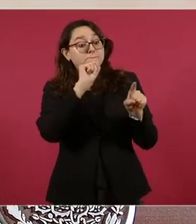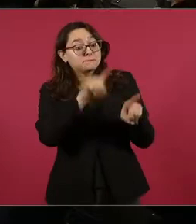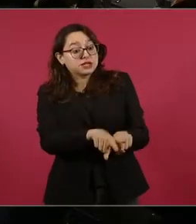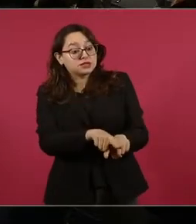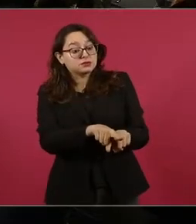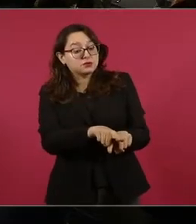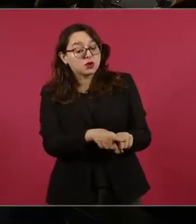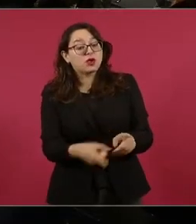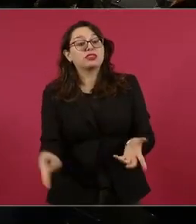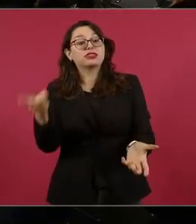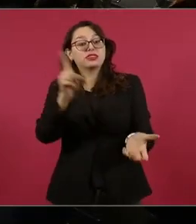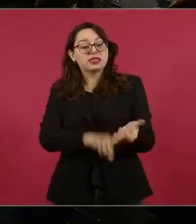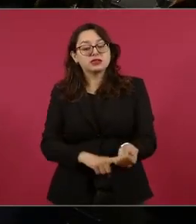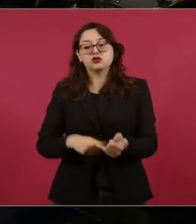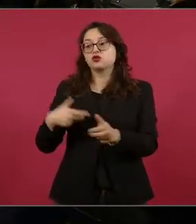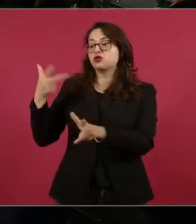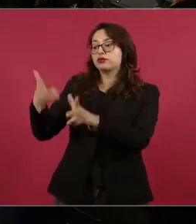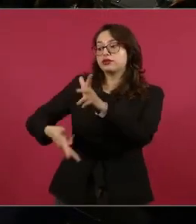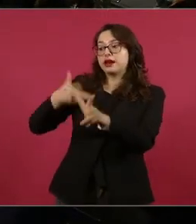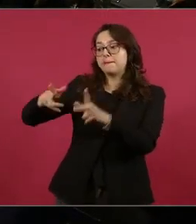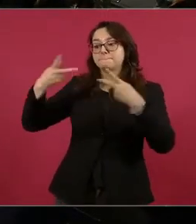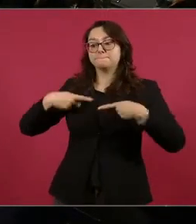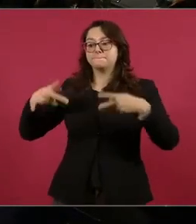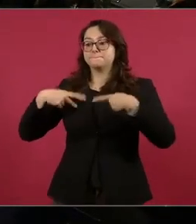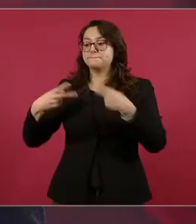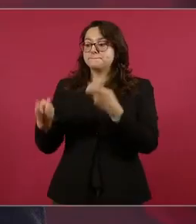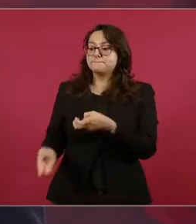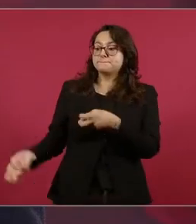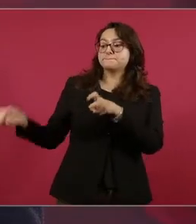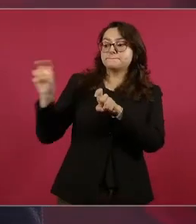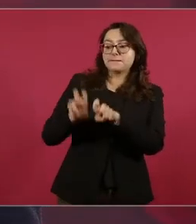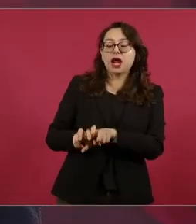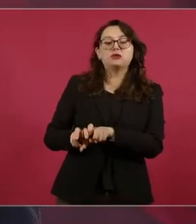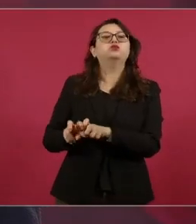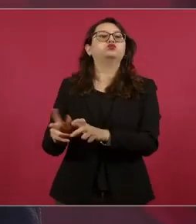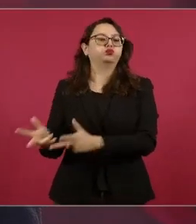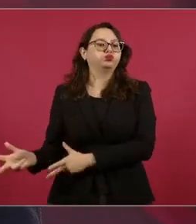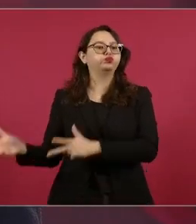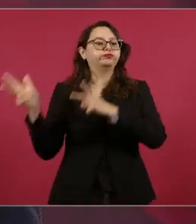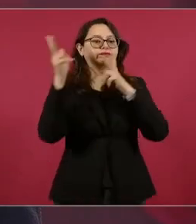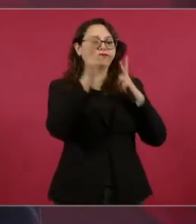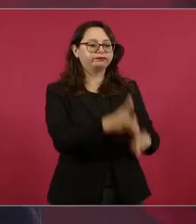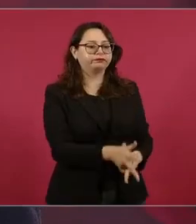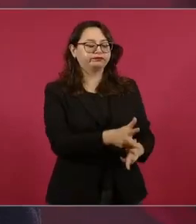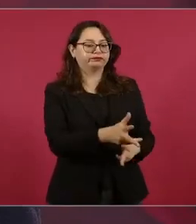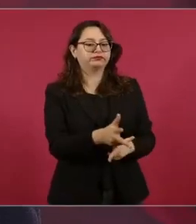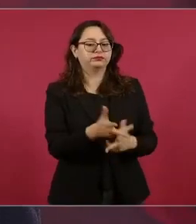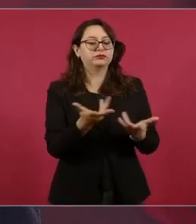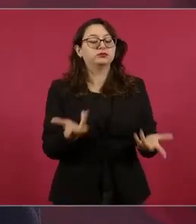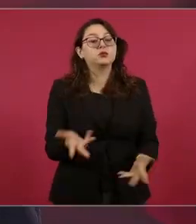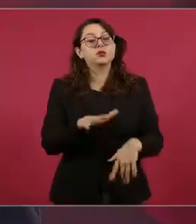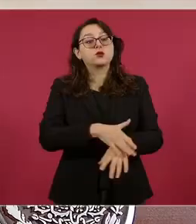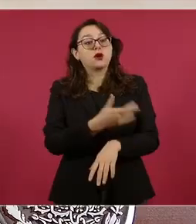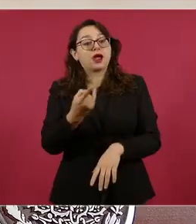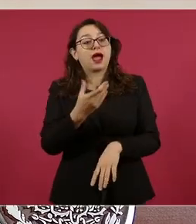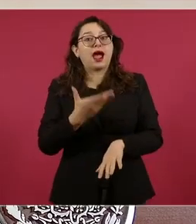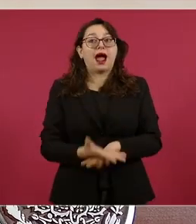o de los ferrocarriles de carga que fueron concesionados en la época